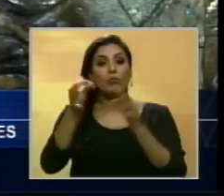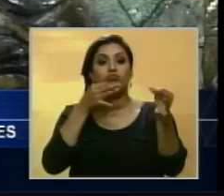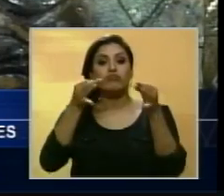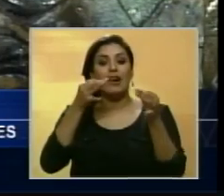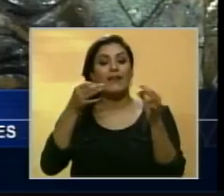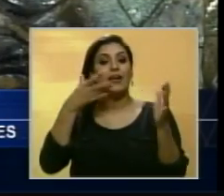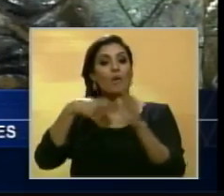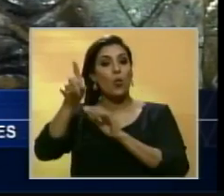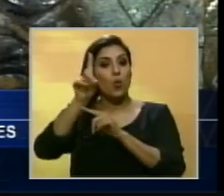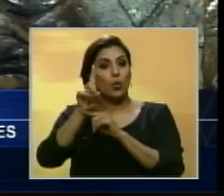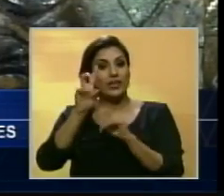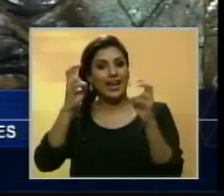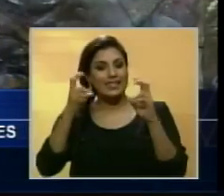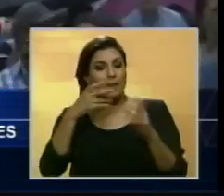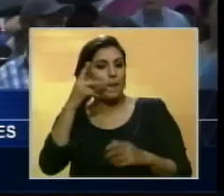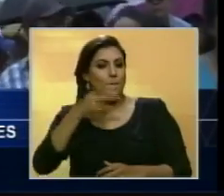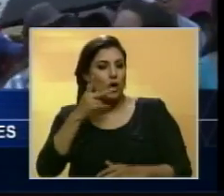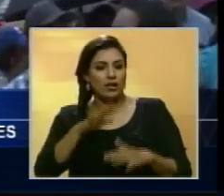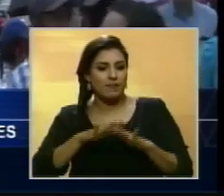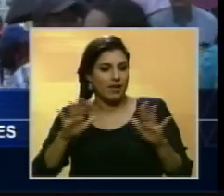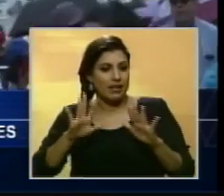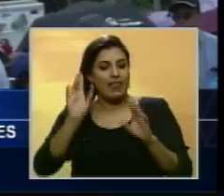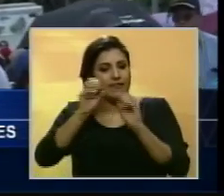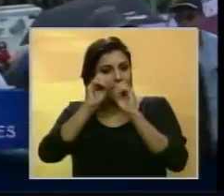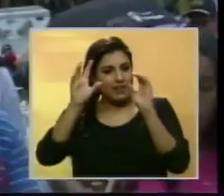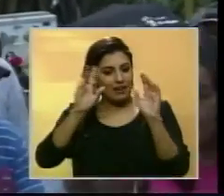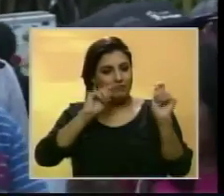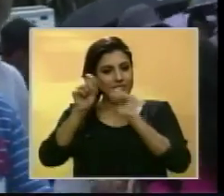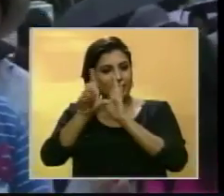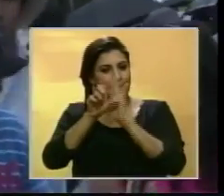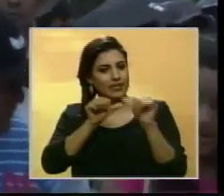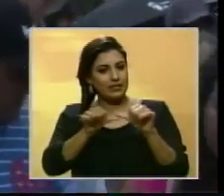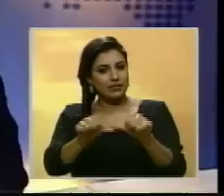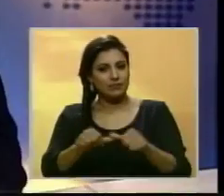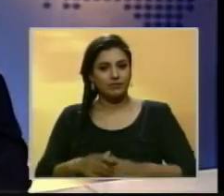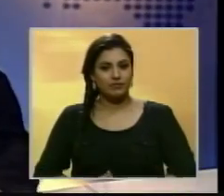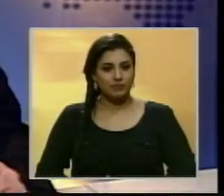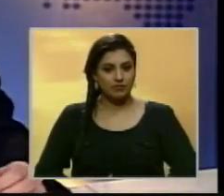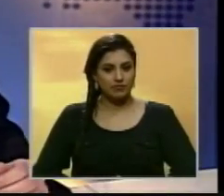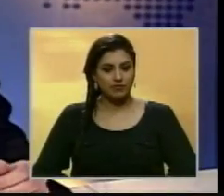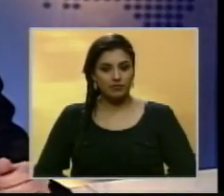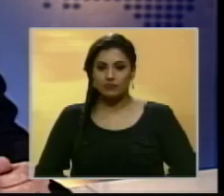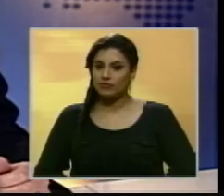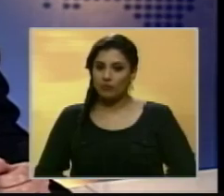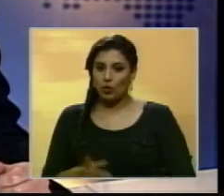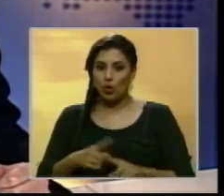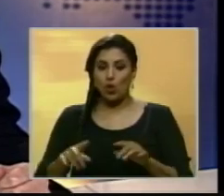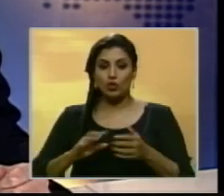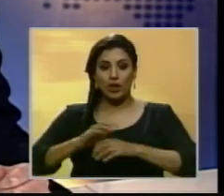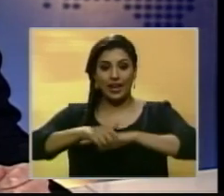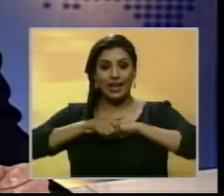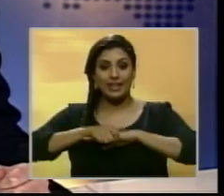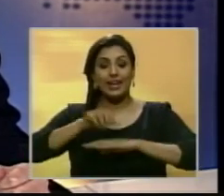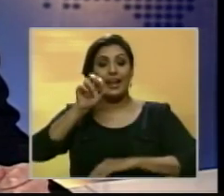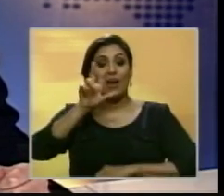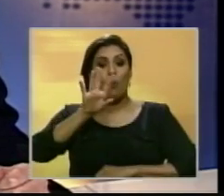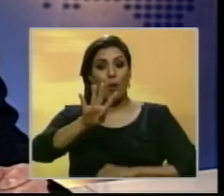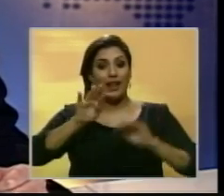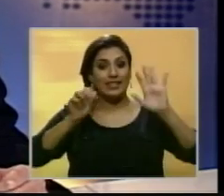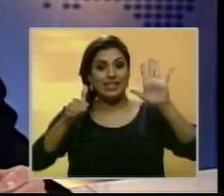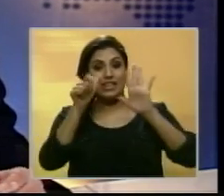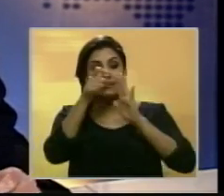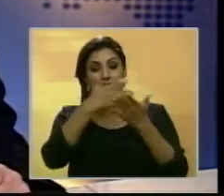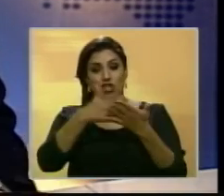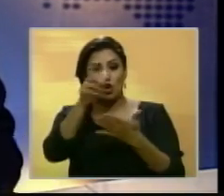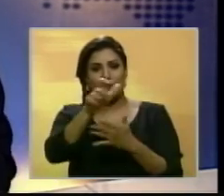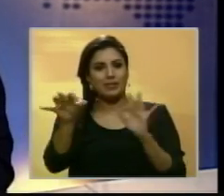conversaciones serán únicamente de materia política y aclaró que la reforma continúa. En Reino Unido, 46 millones de votantes